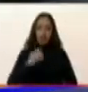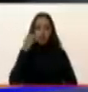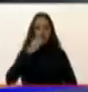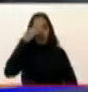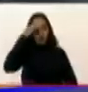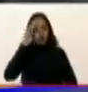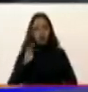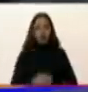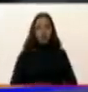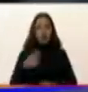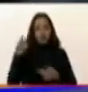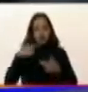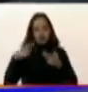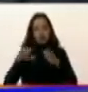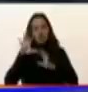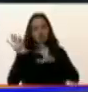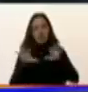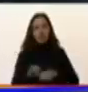azota Nicaragua.